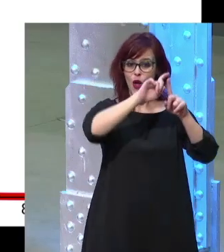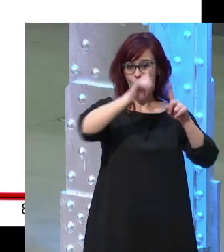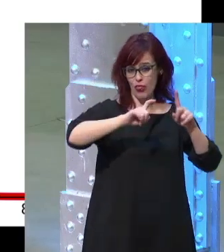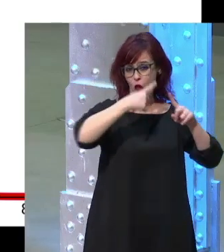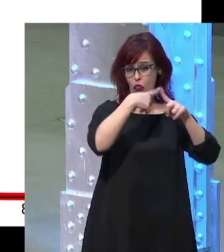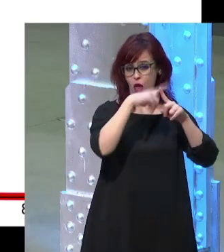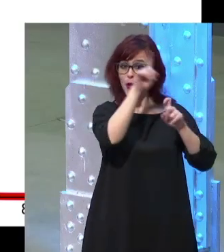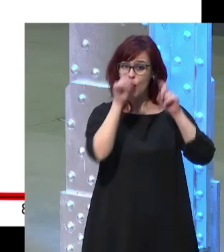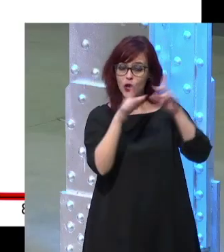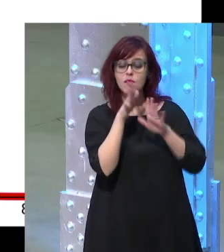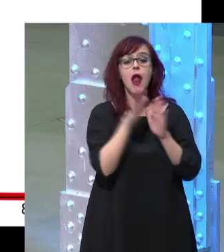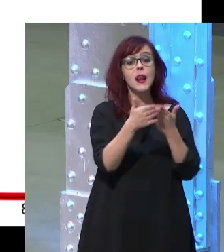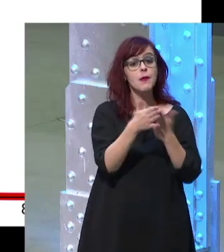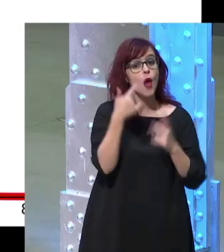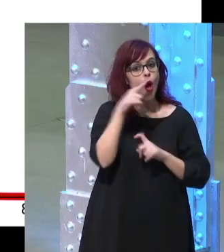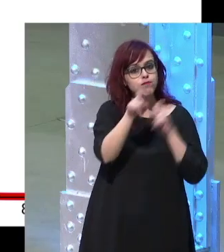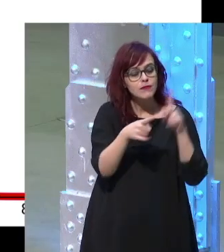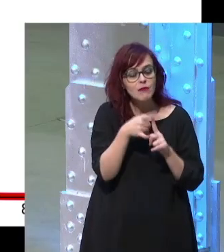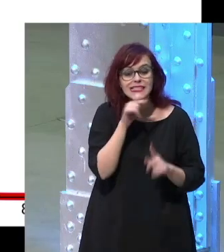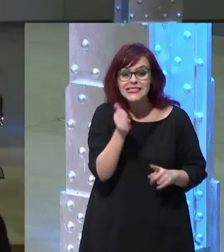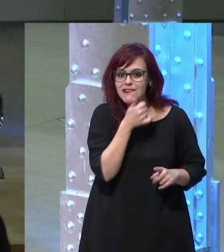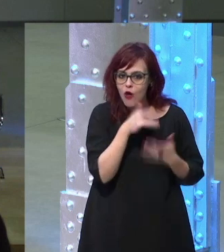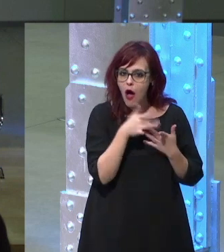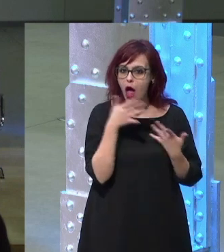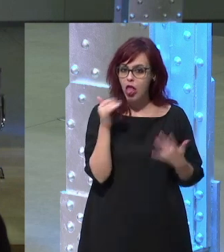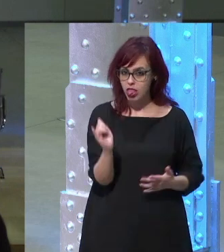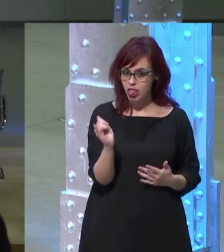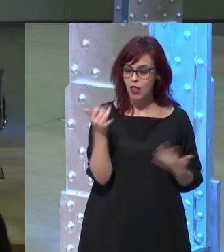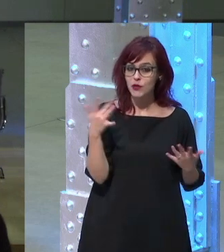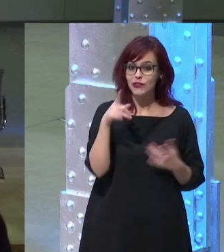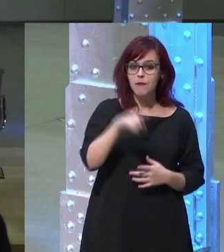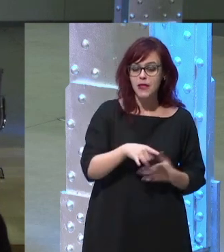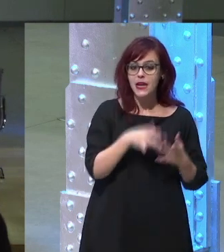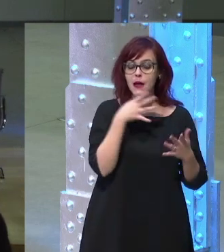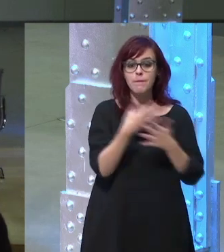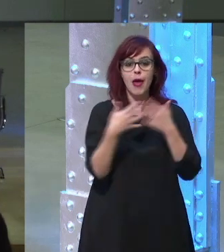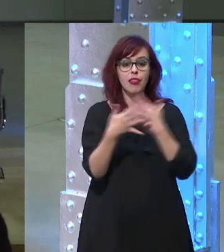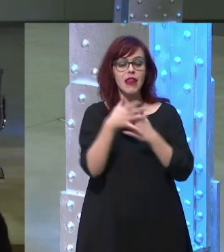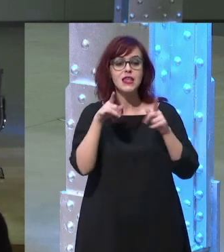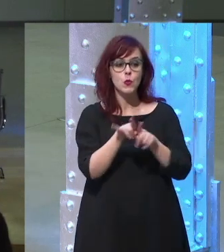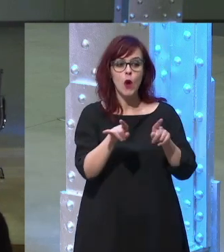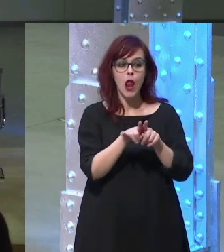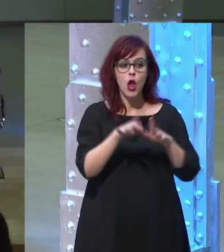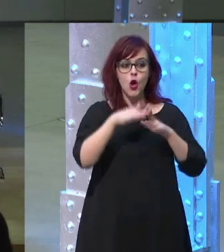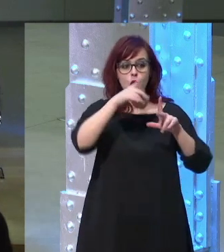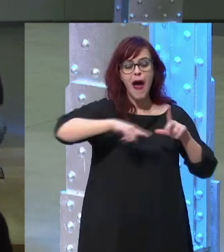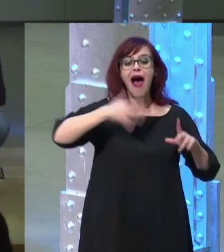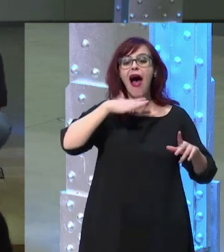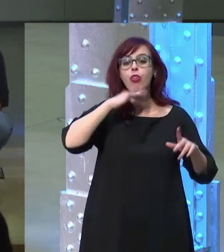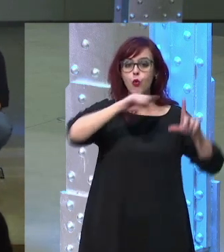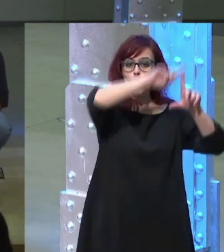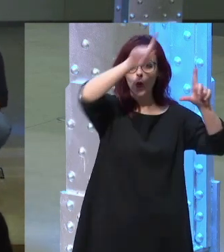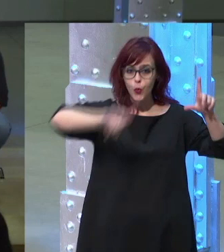si tenéis a bien leer el libro, descubriréis los secretos que está por ahí. Pero claro, también podríamos combinarlo con esa curva azul. Esa